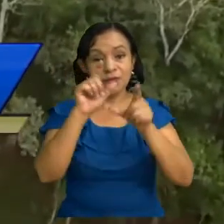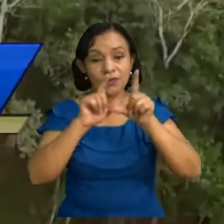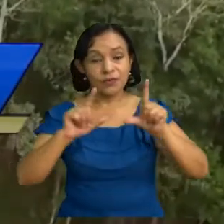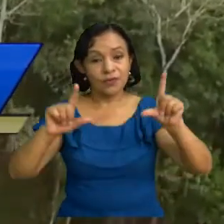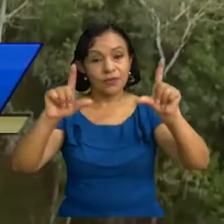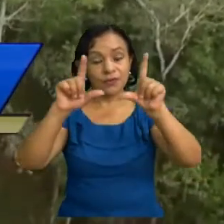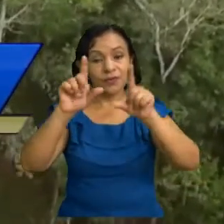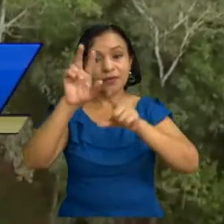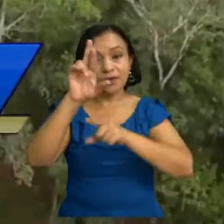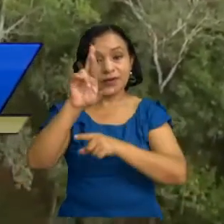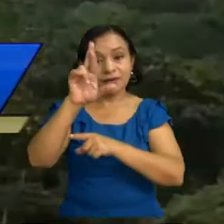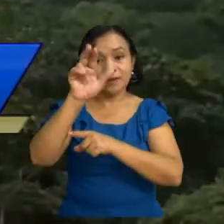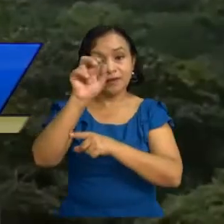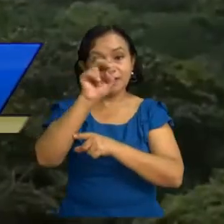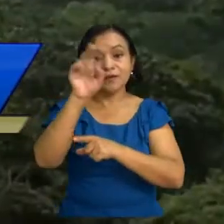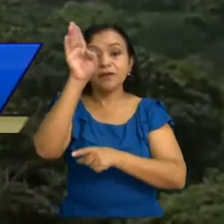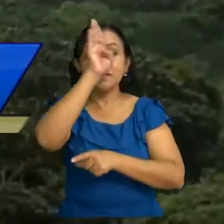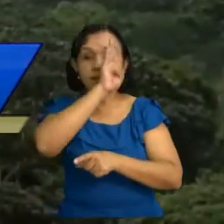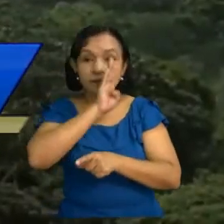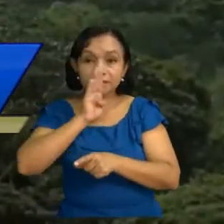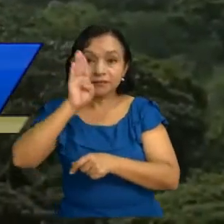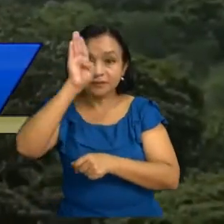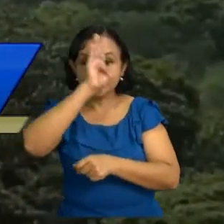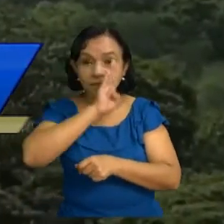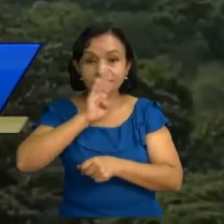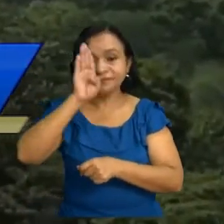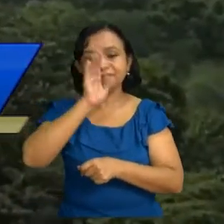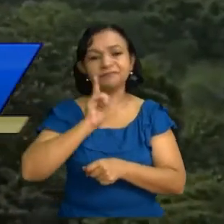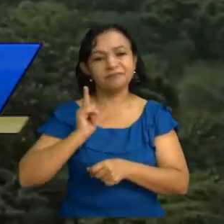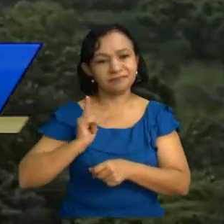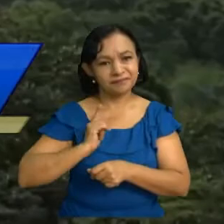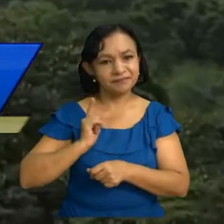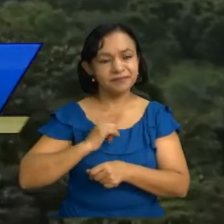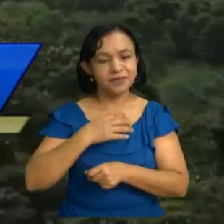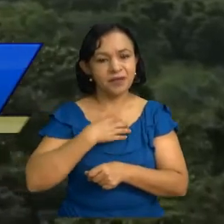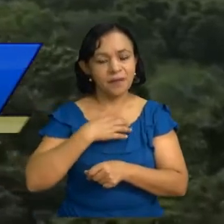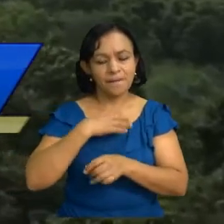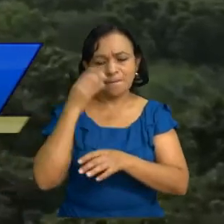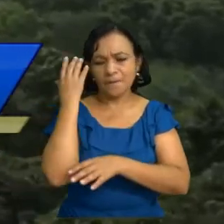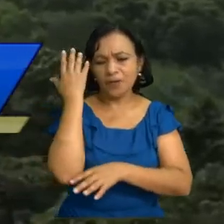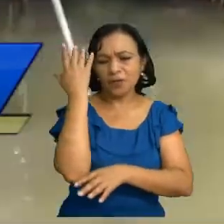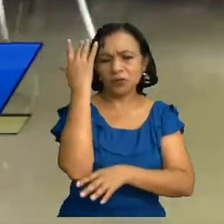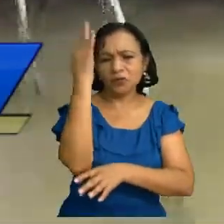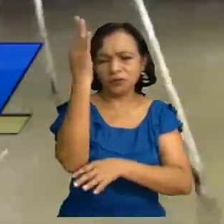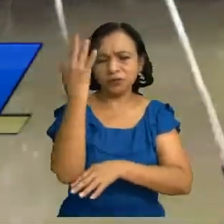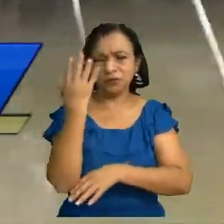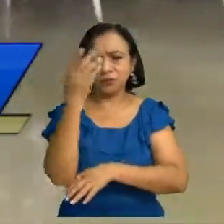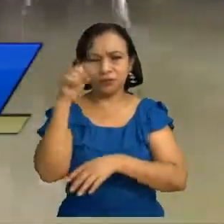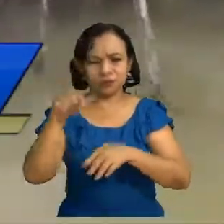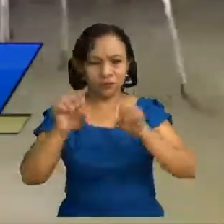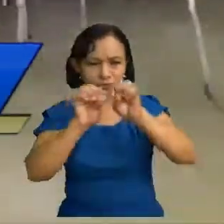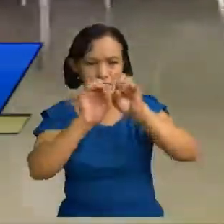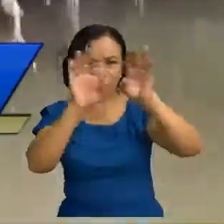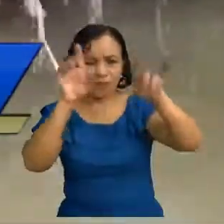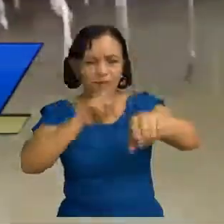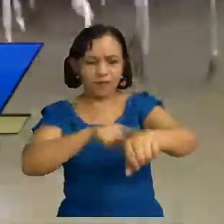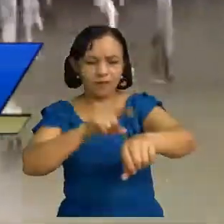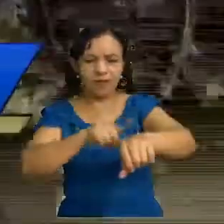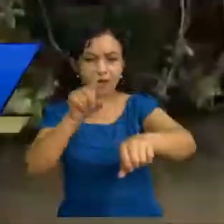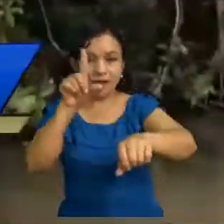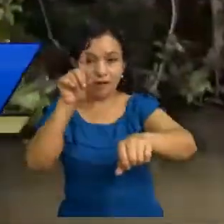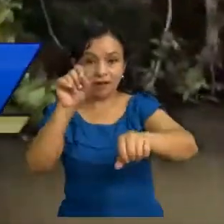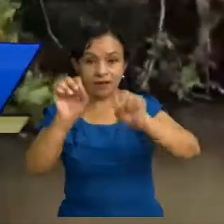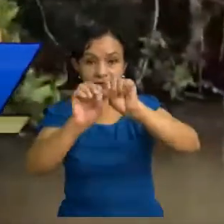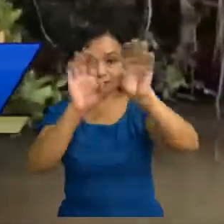autónoma la población caribeña va a tener su arboretum hoy por la mañana la tiene están en esa